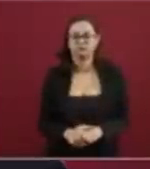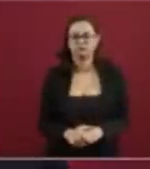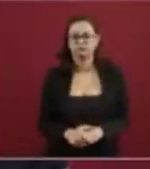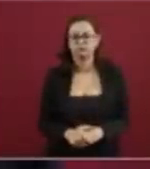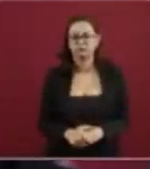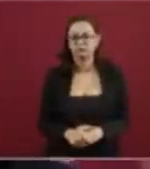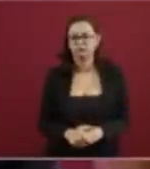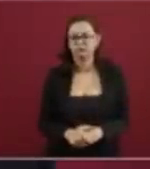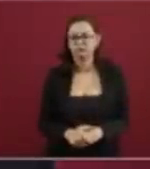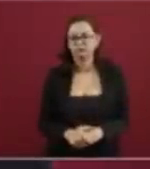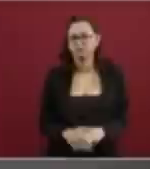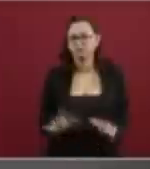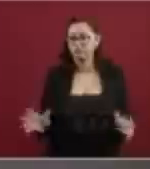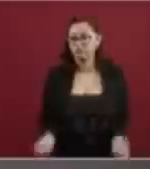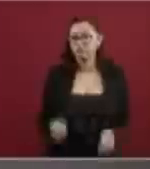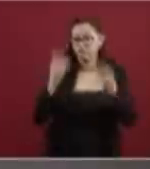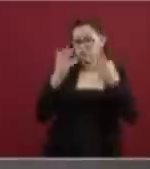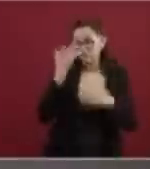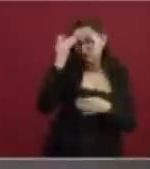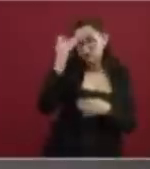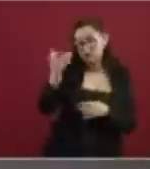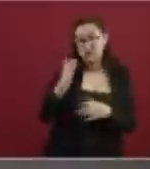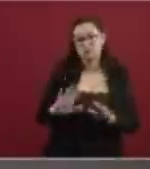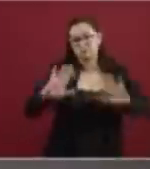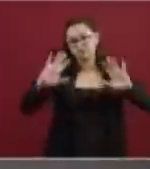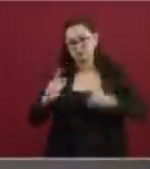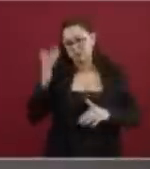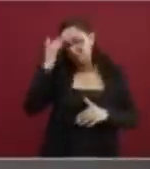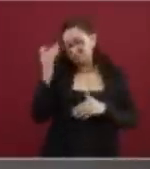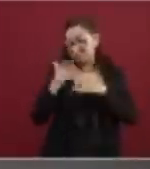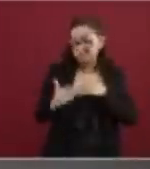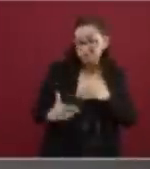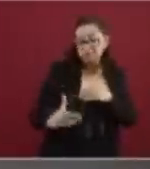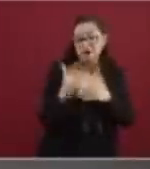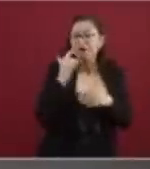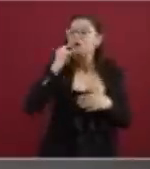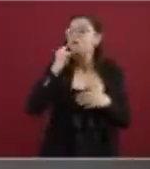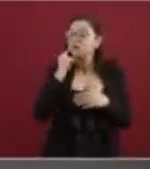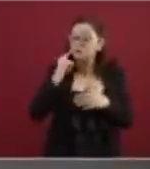necesario, esa es mi respuesta, se va a tener esta protección